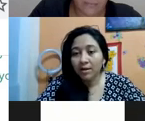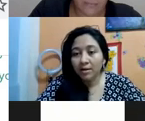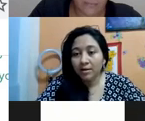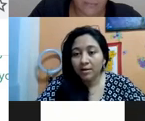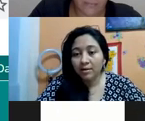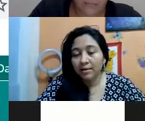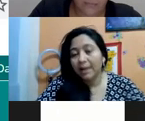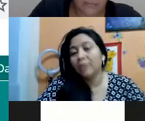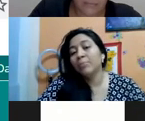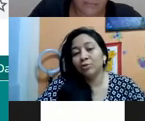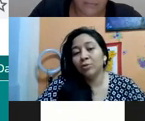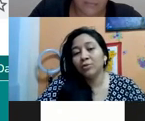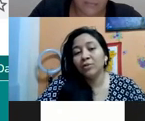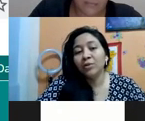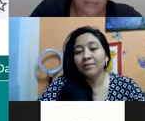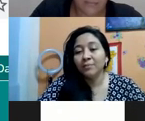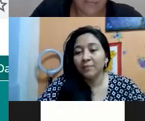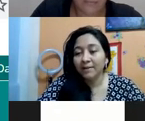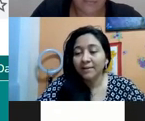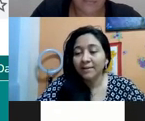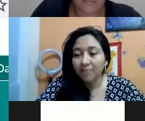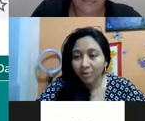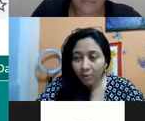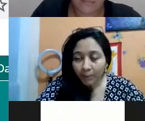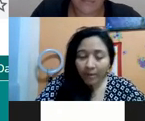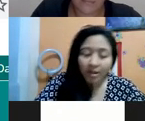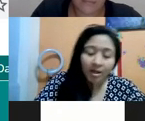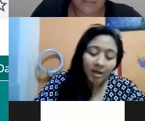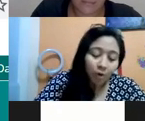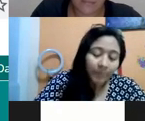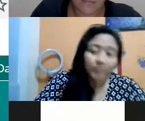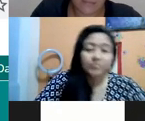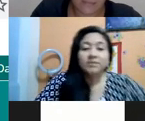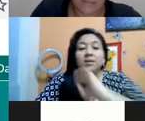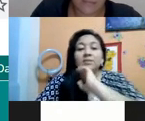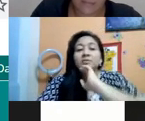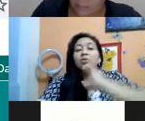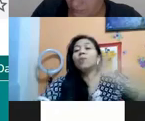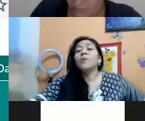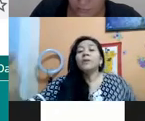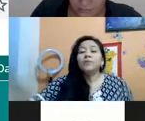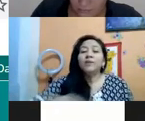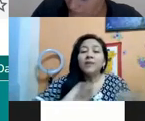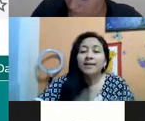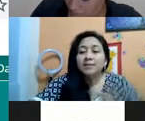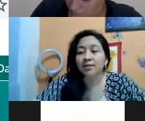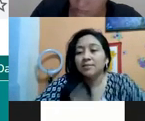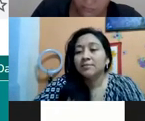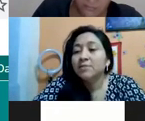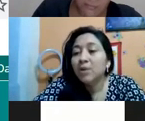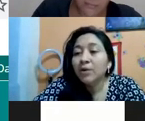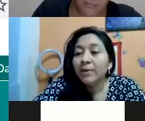el, de todo el cuestionario que en este caso tengo dos preguntas. ¿Cómo lo va a ver el estudiante?